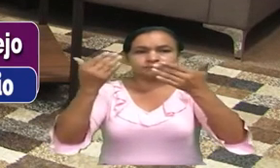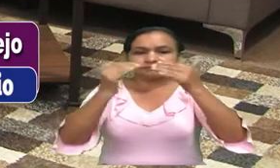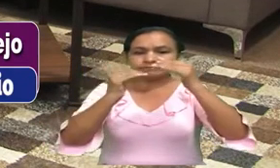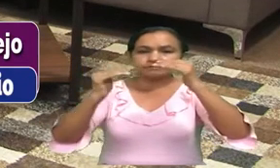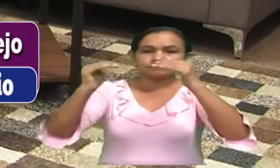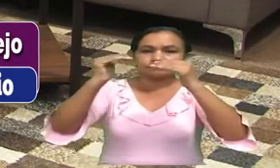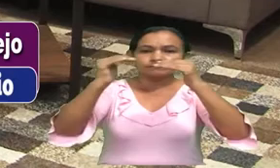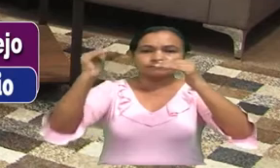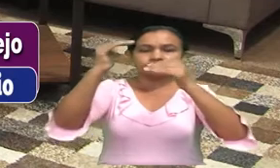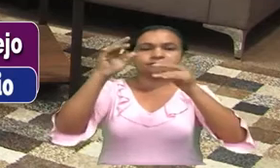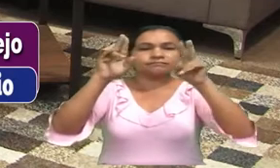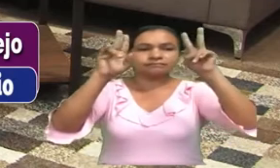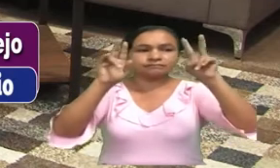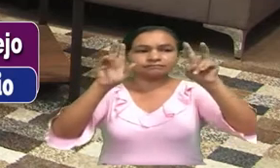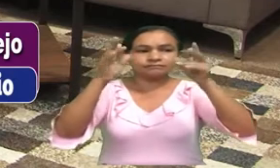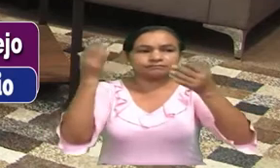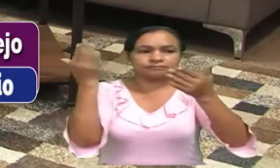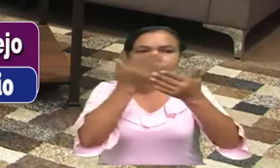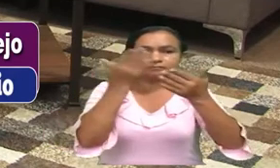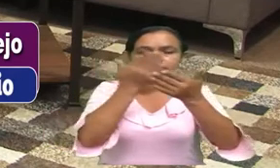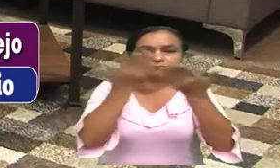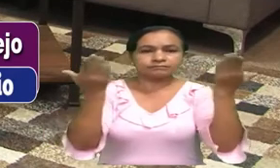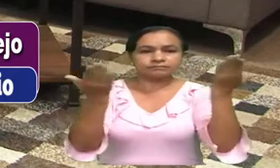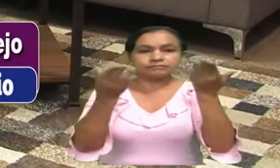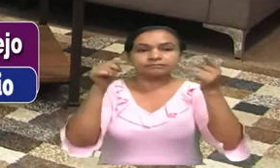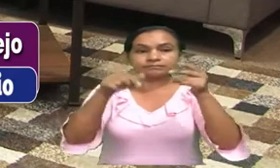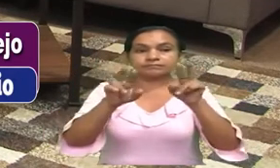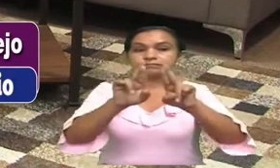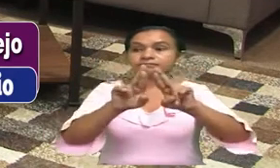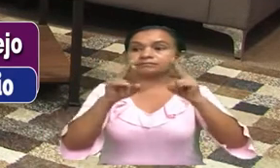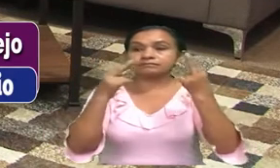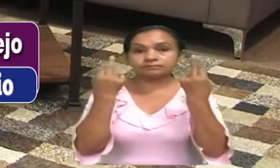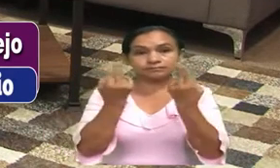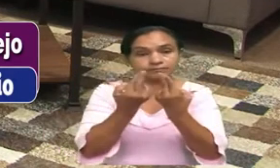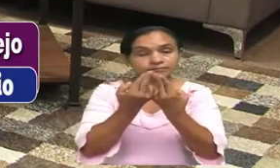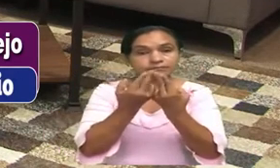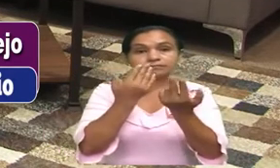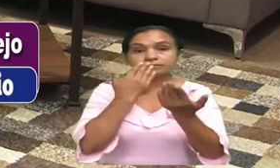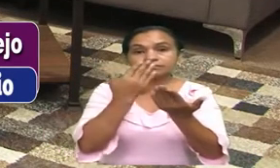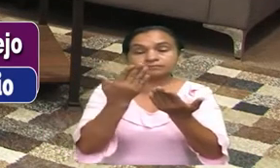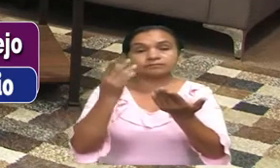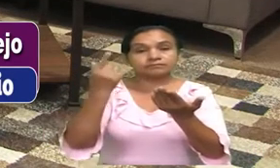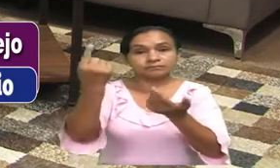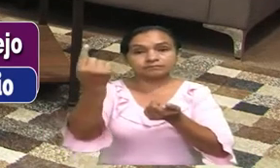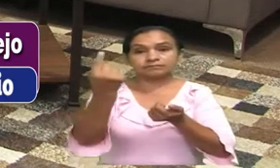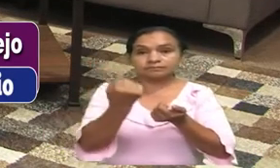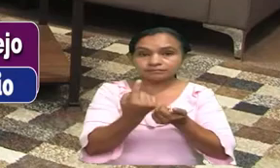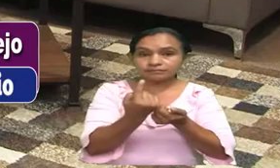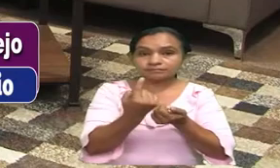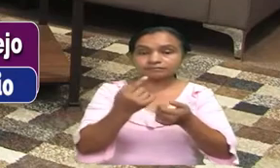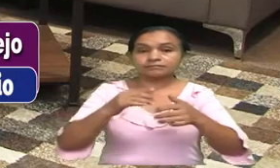doctorados en qué áreas se deben de hacer? Y en esta sesión también tuvimos la oportunidad que estuvo presente